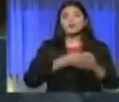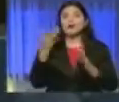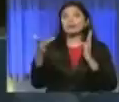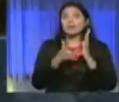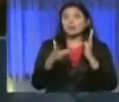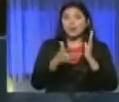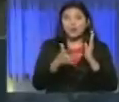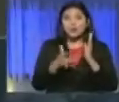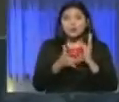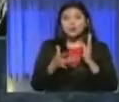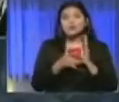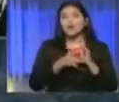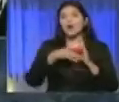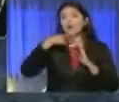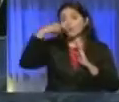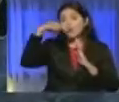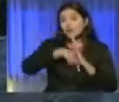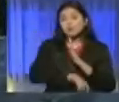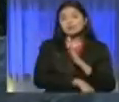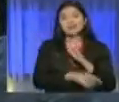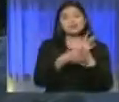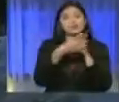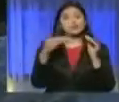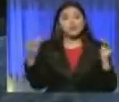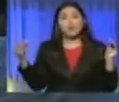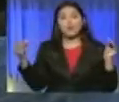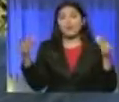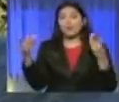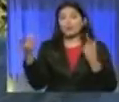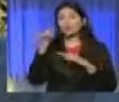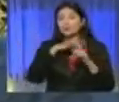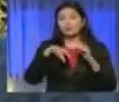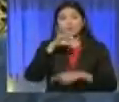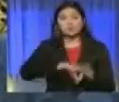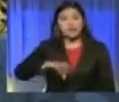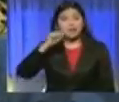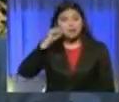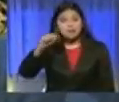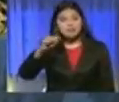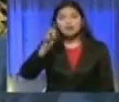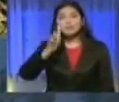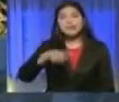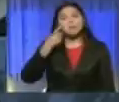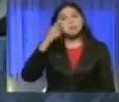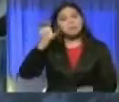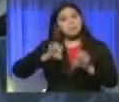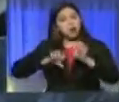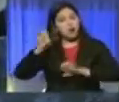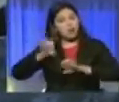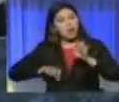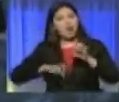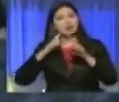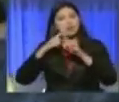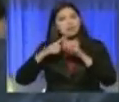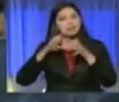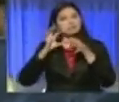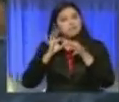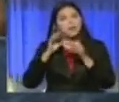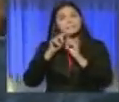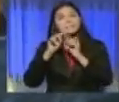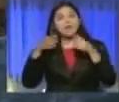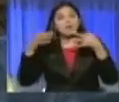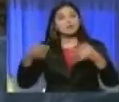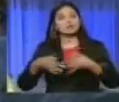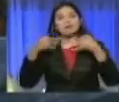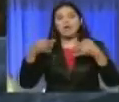tecnologías, profundizando en los elementos de carácter ecosocialista, también evaluando las formas asociativas, pero siempre con